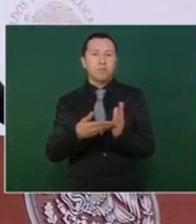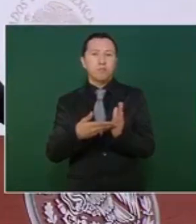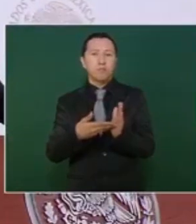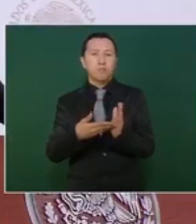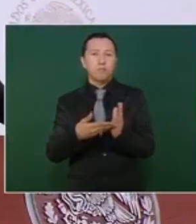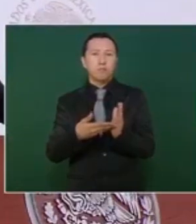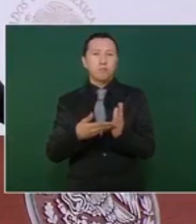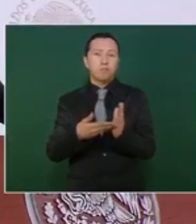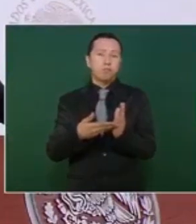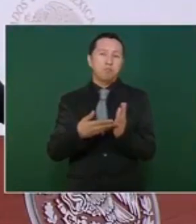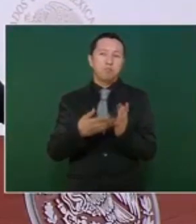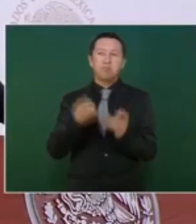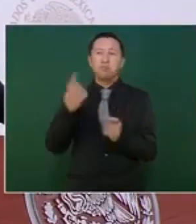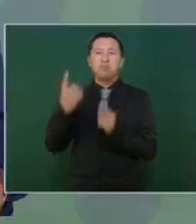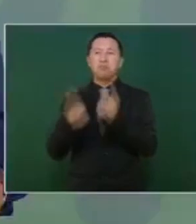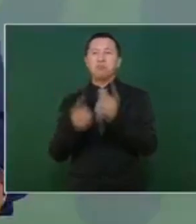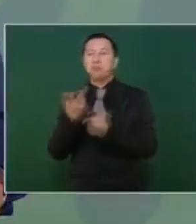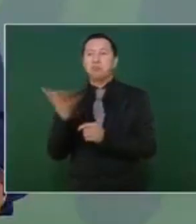poderes hegemónicos,